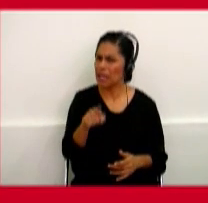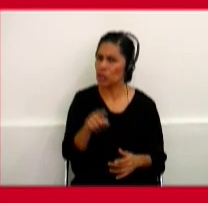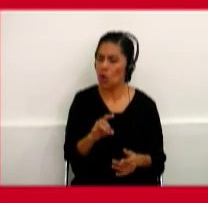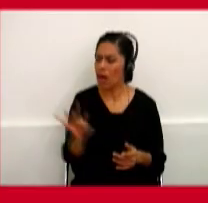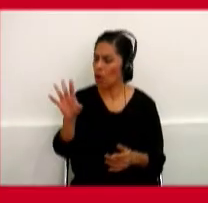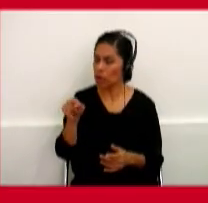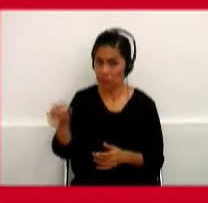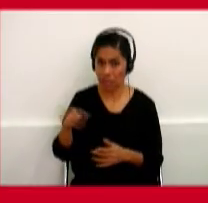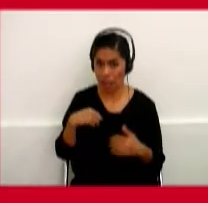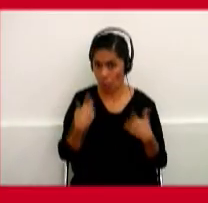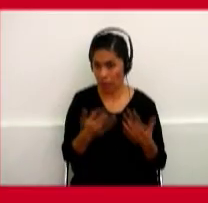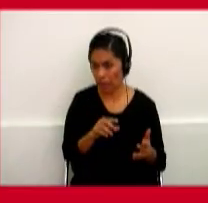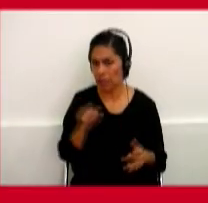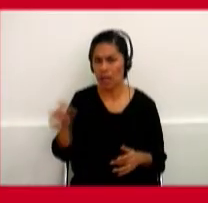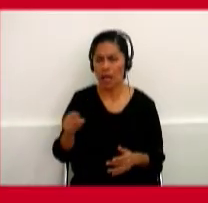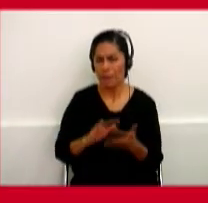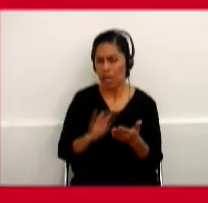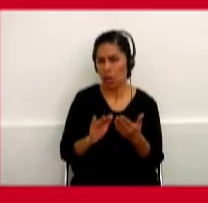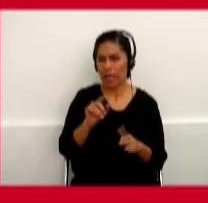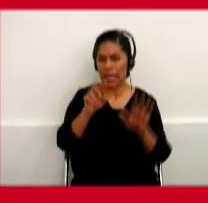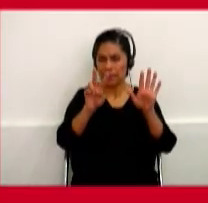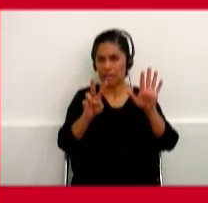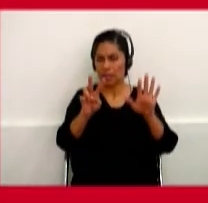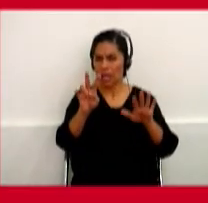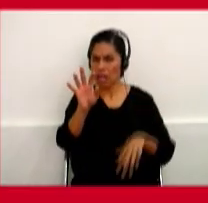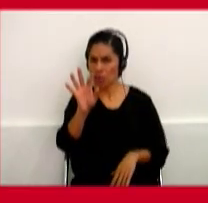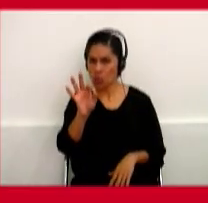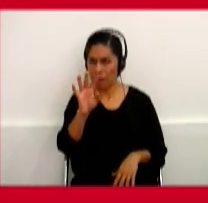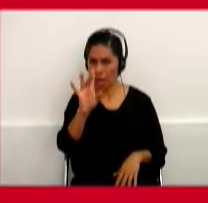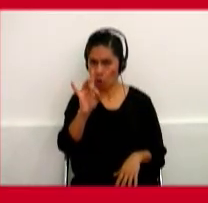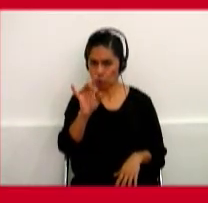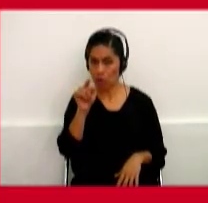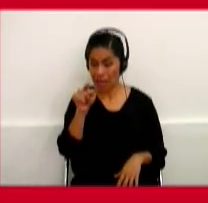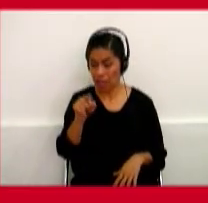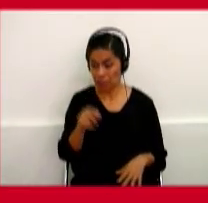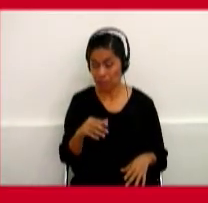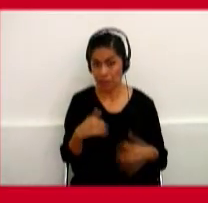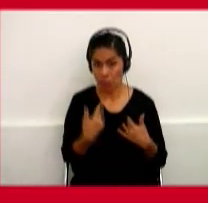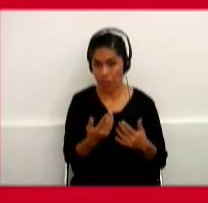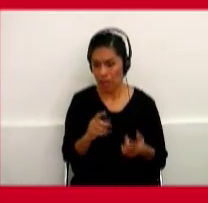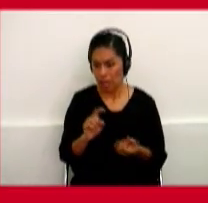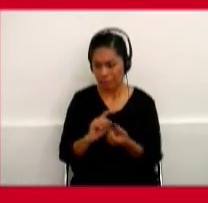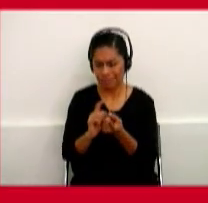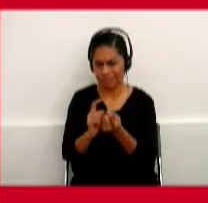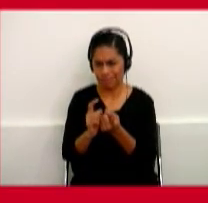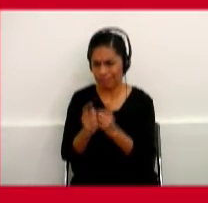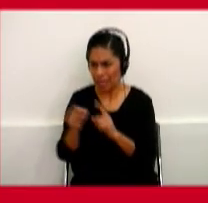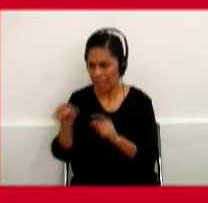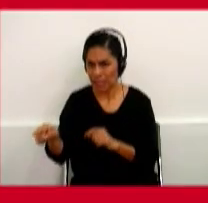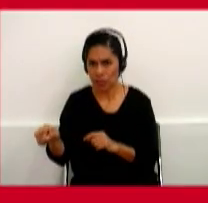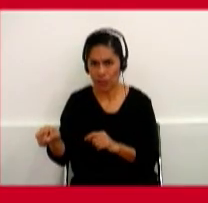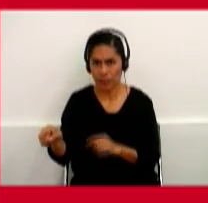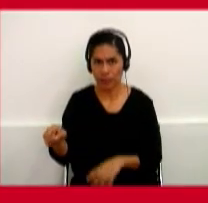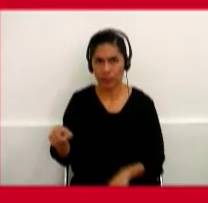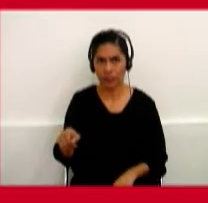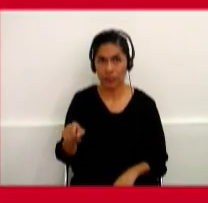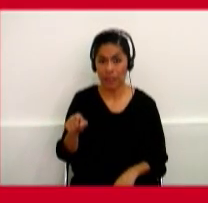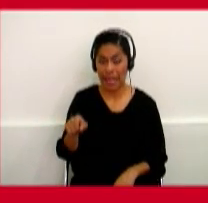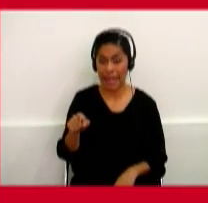válido, perdón, en los 798, en los 798. Pero como el comportamiento de los motores del 798